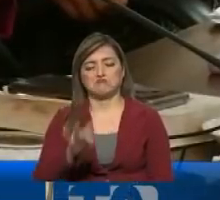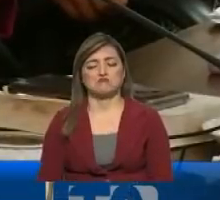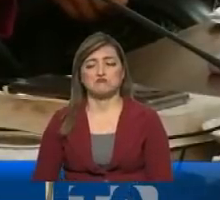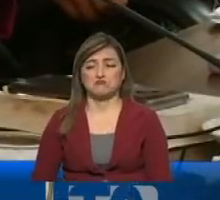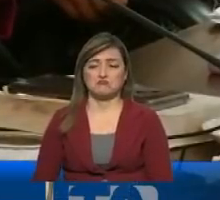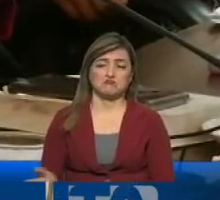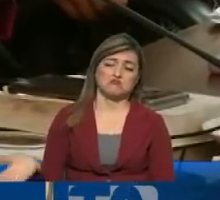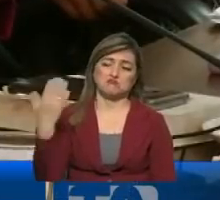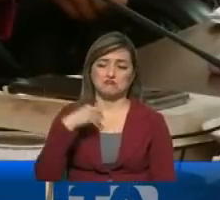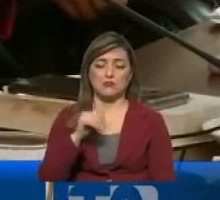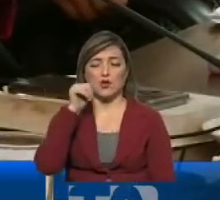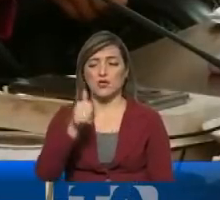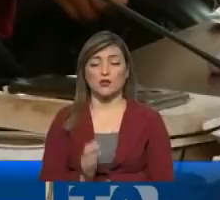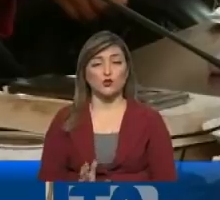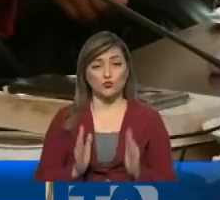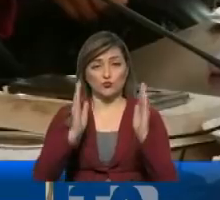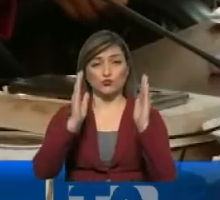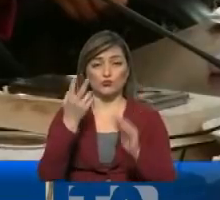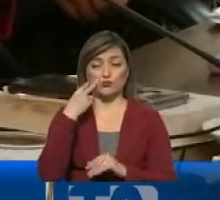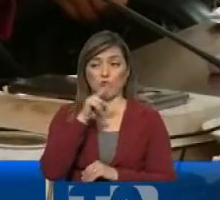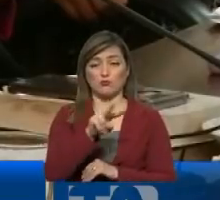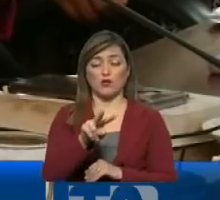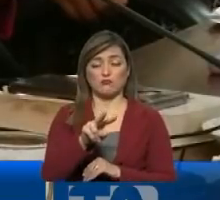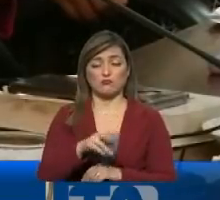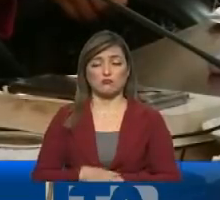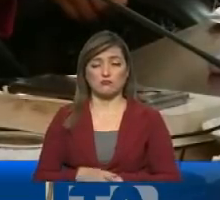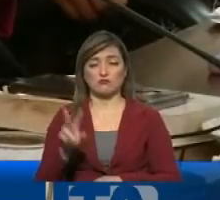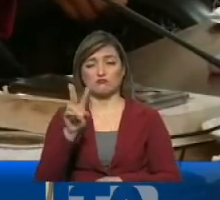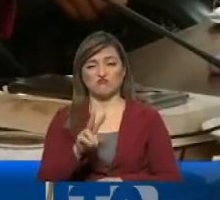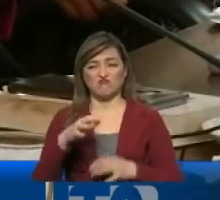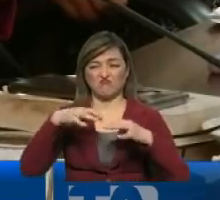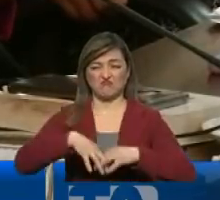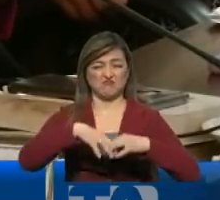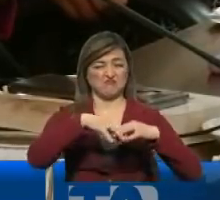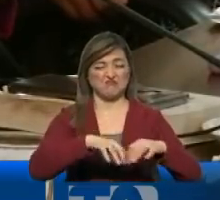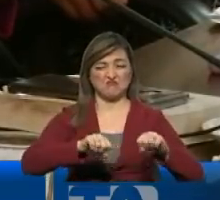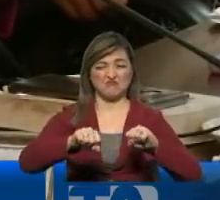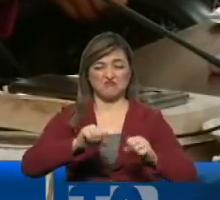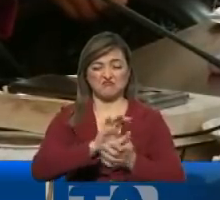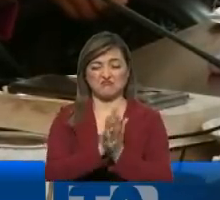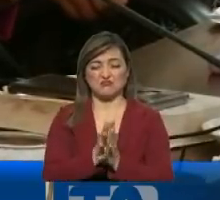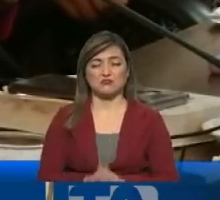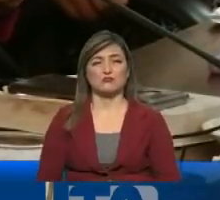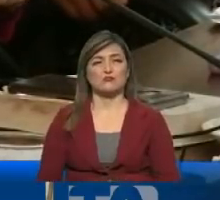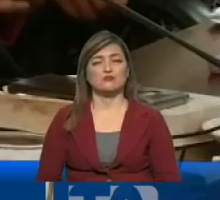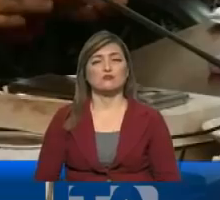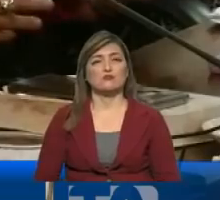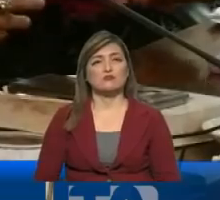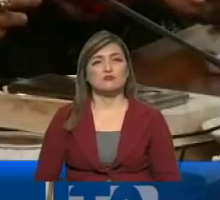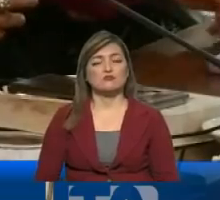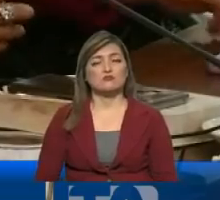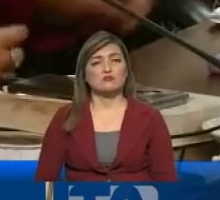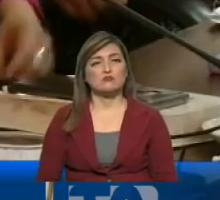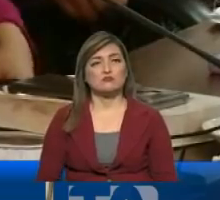no, les invito a que vengan mañana, que vengan el viernes, y van a ver cómo este edificio parece